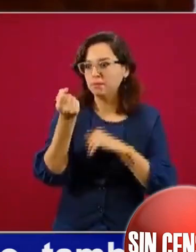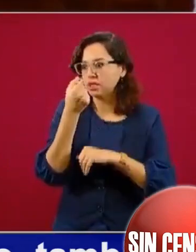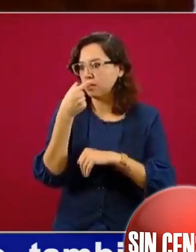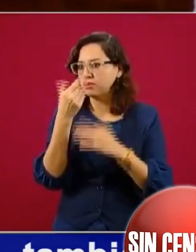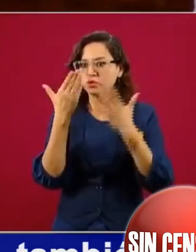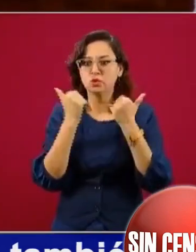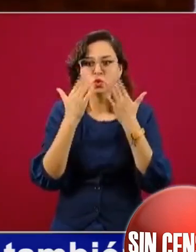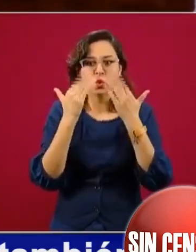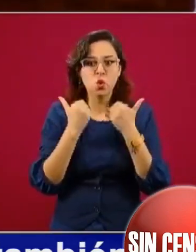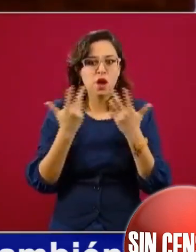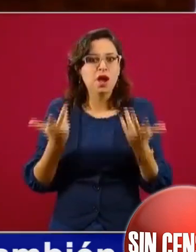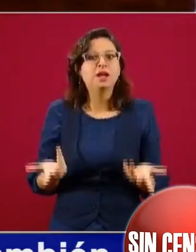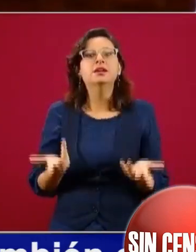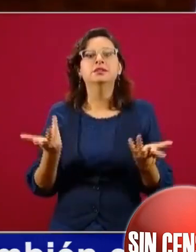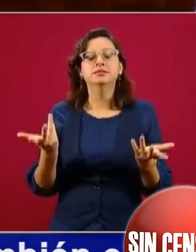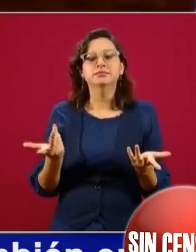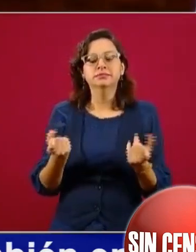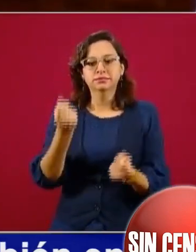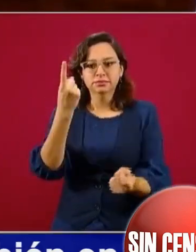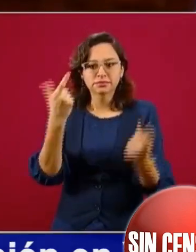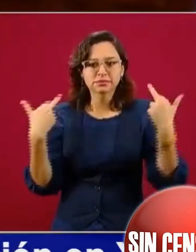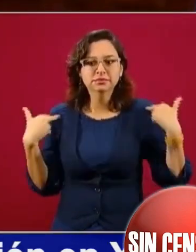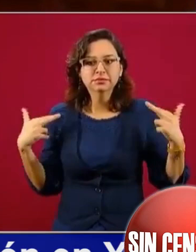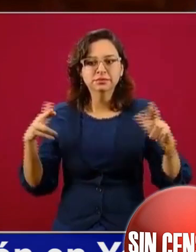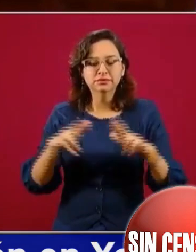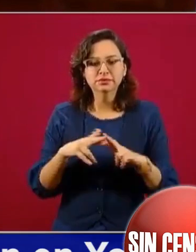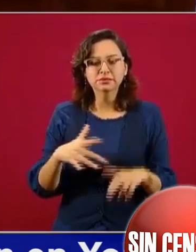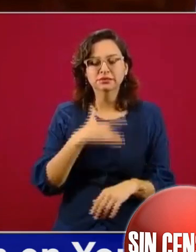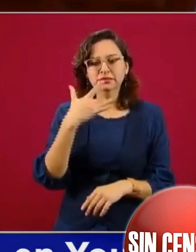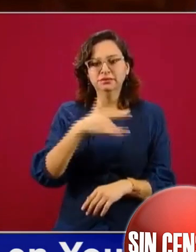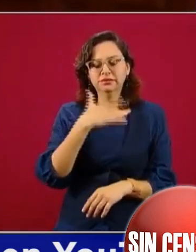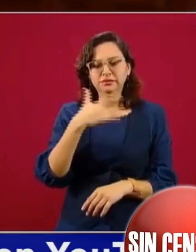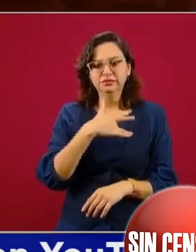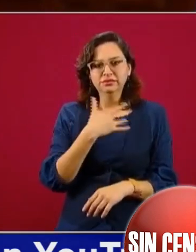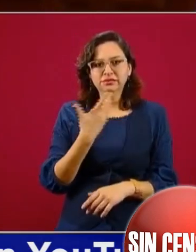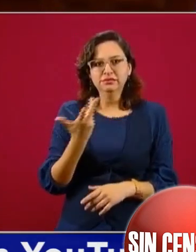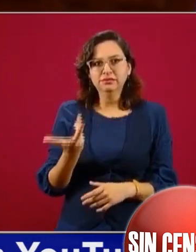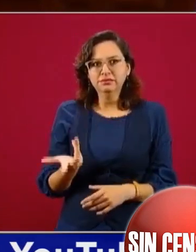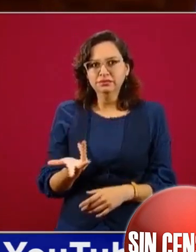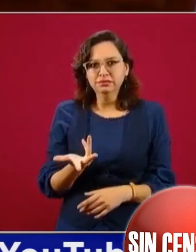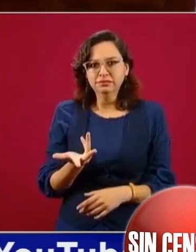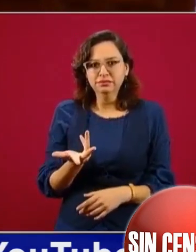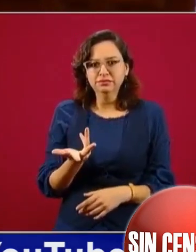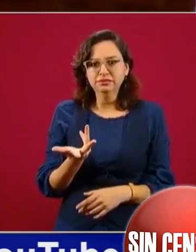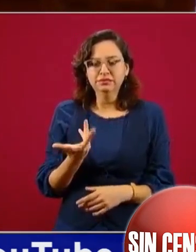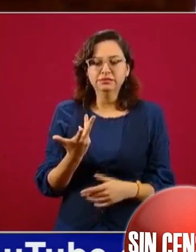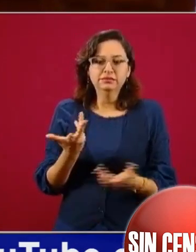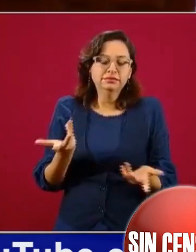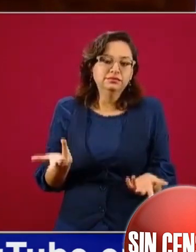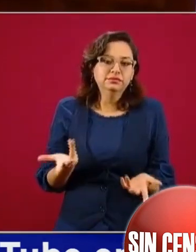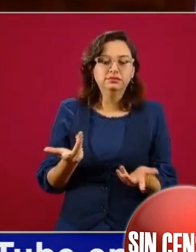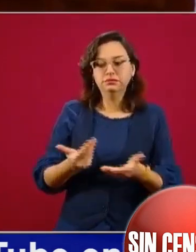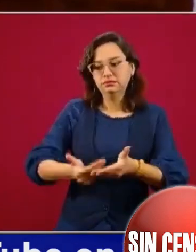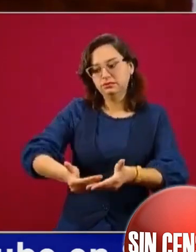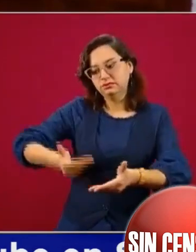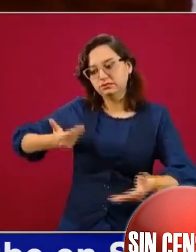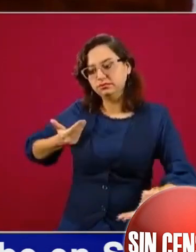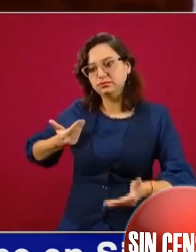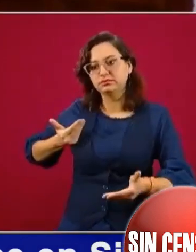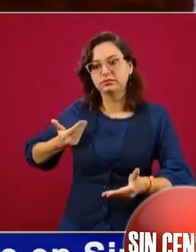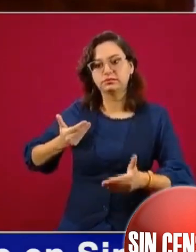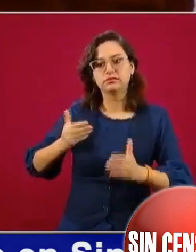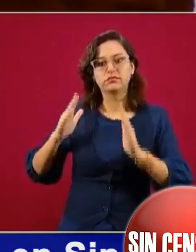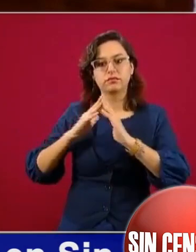controlar. Y algunos maestros tuvieron que, por ejemplo, confinarse mucho antes de que